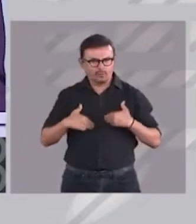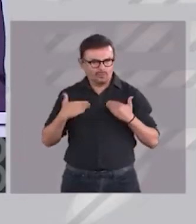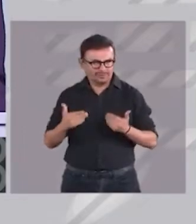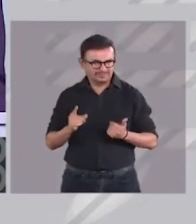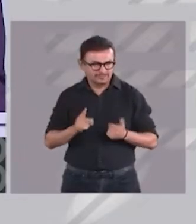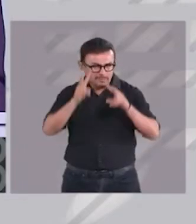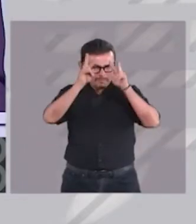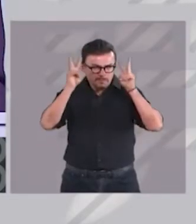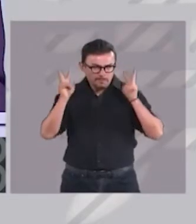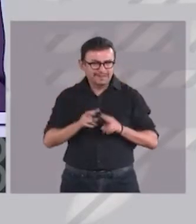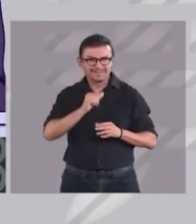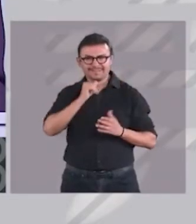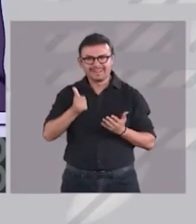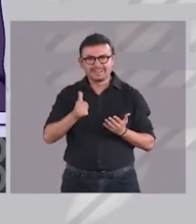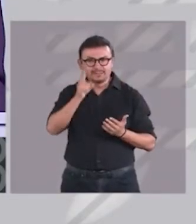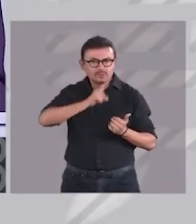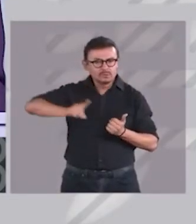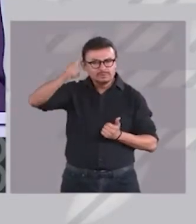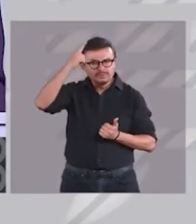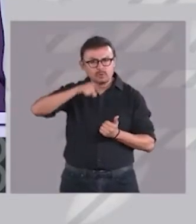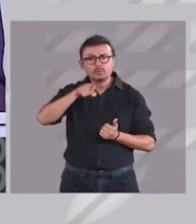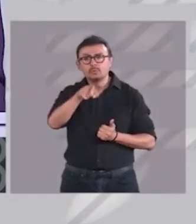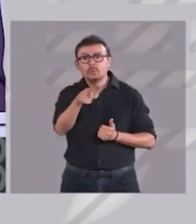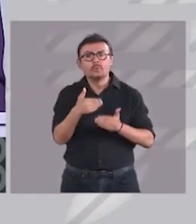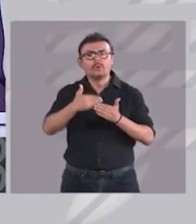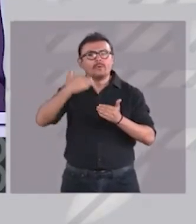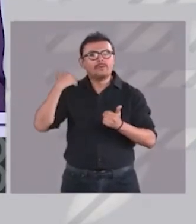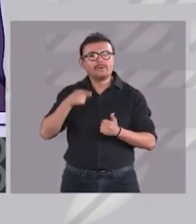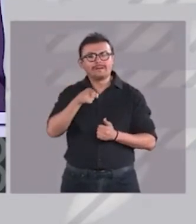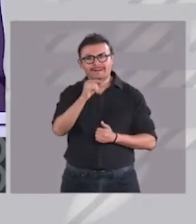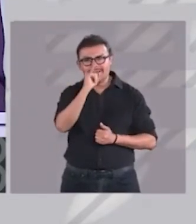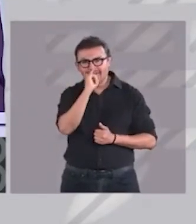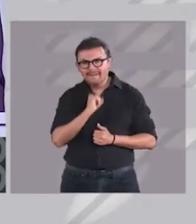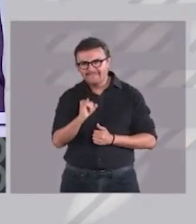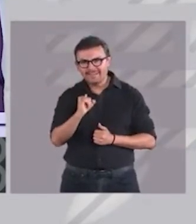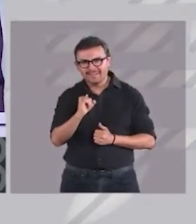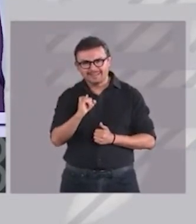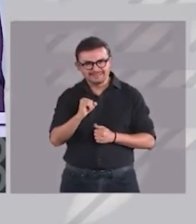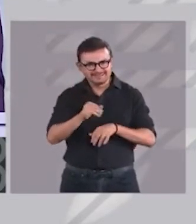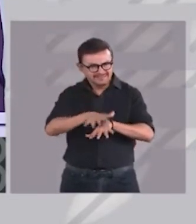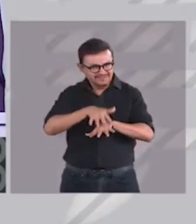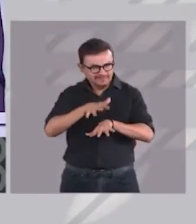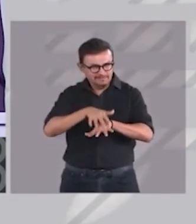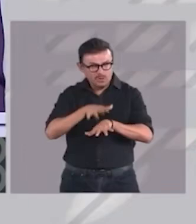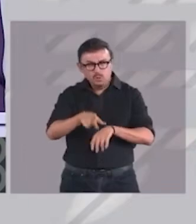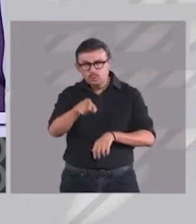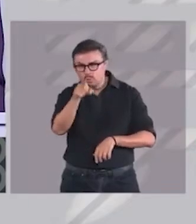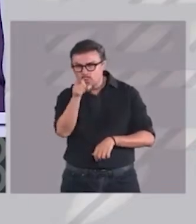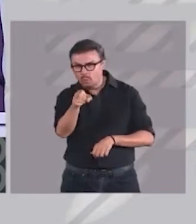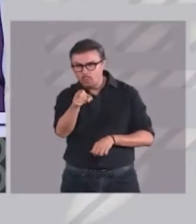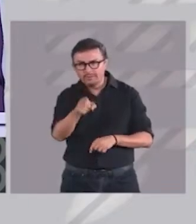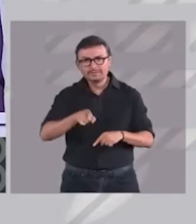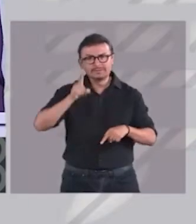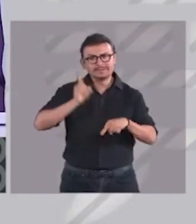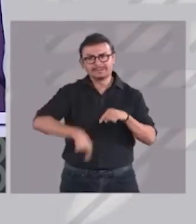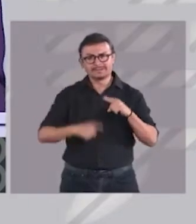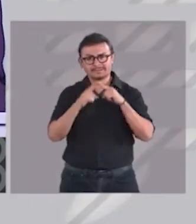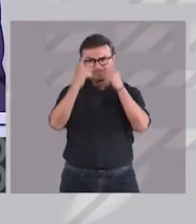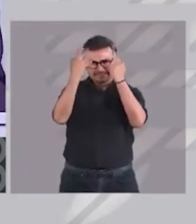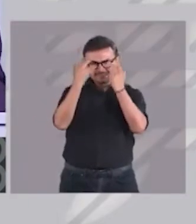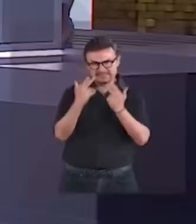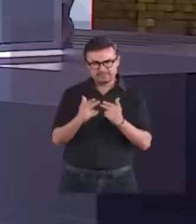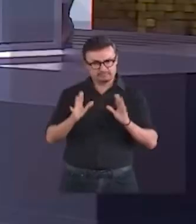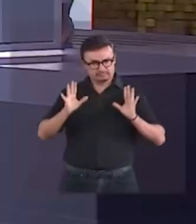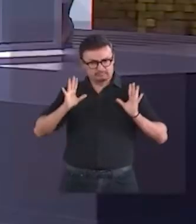¿Le platicaste que derrumbaste una iglesia cuando fuiste delegada de Tlalpan? Tienes todo el derecho de no creer en Dios. Es un